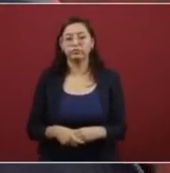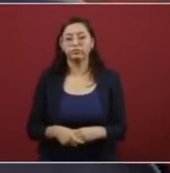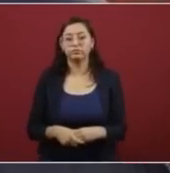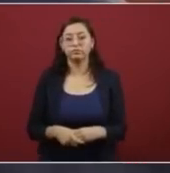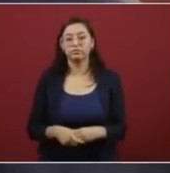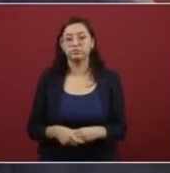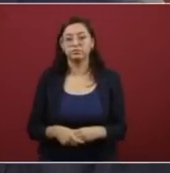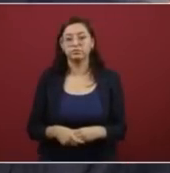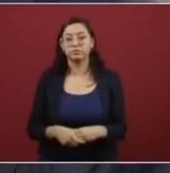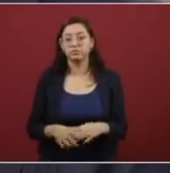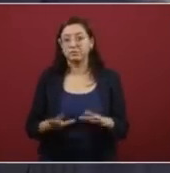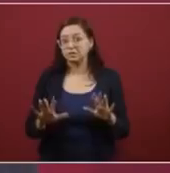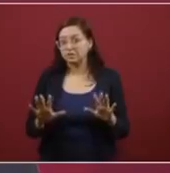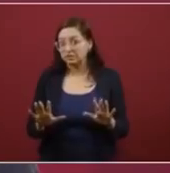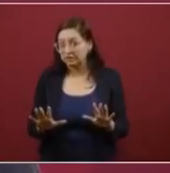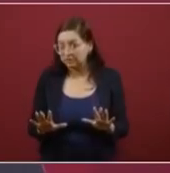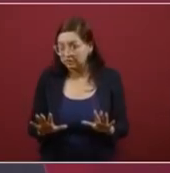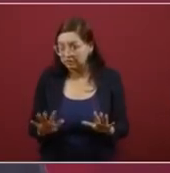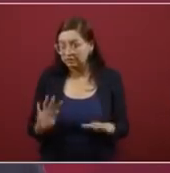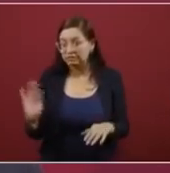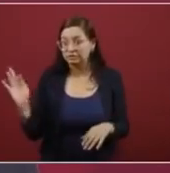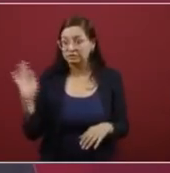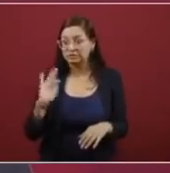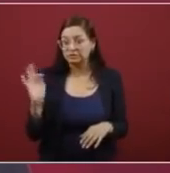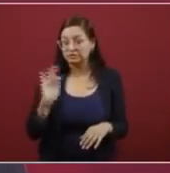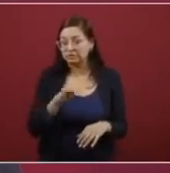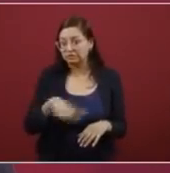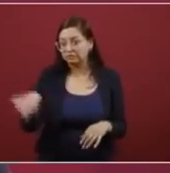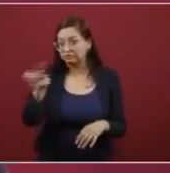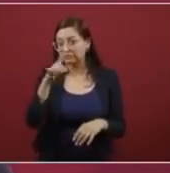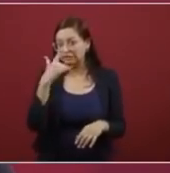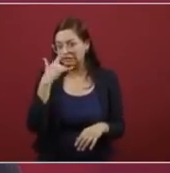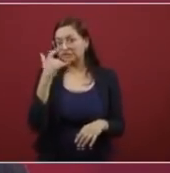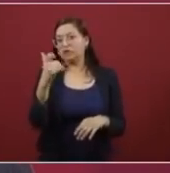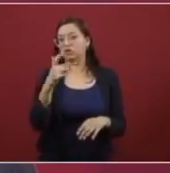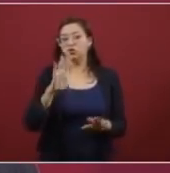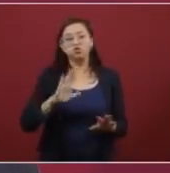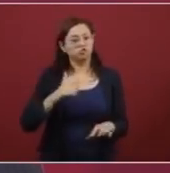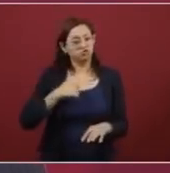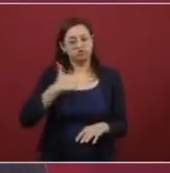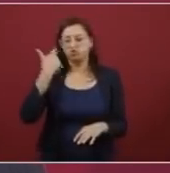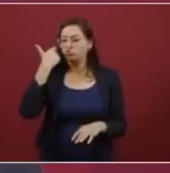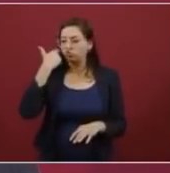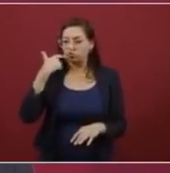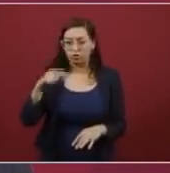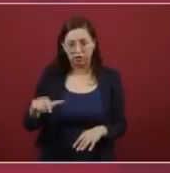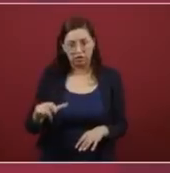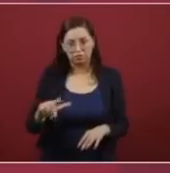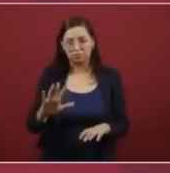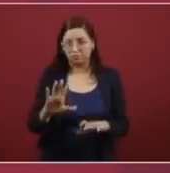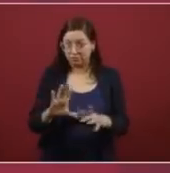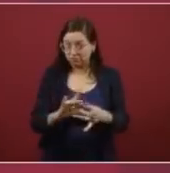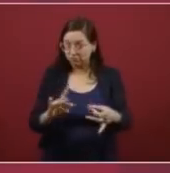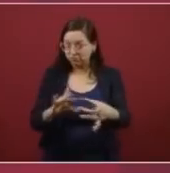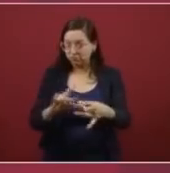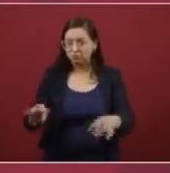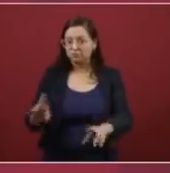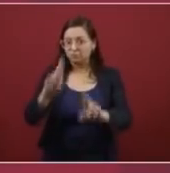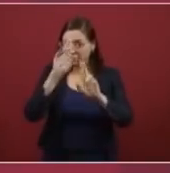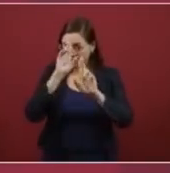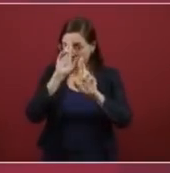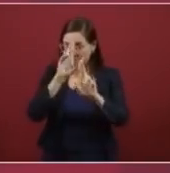a lo mejor eso es lo que les causa extrañeza, con todo respeto, es